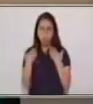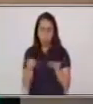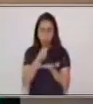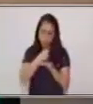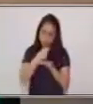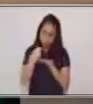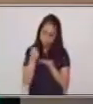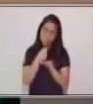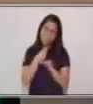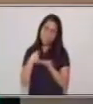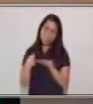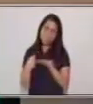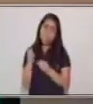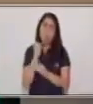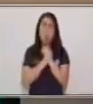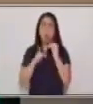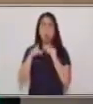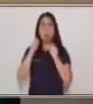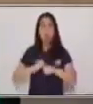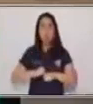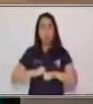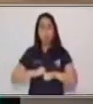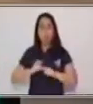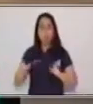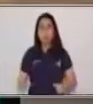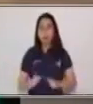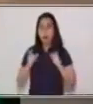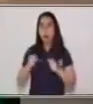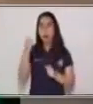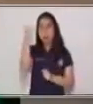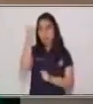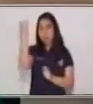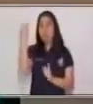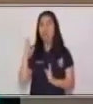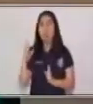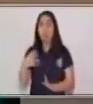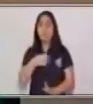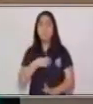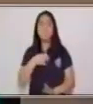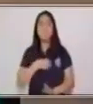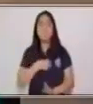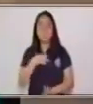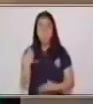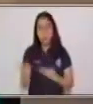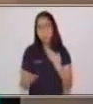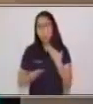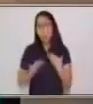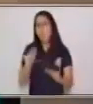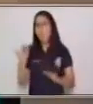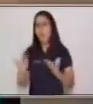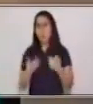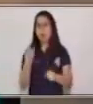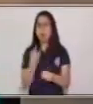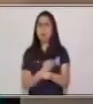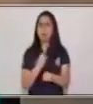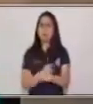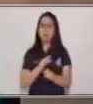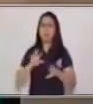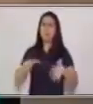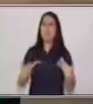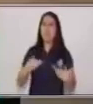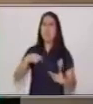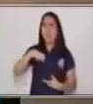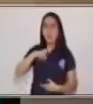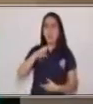poesía. Puedes crear un propio poema, lo puedes hacer en prosa o lo puedes hacer en verso. Ese va a ser su trabajo, lo puedes hacer